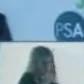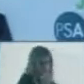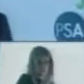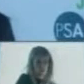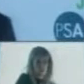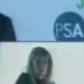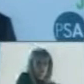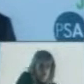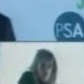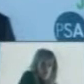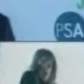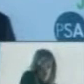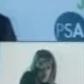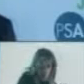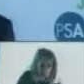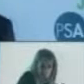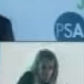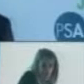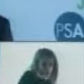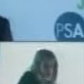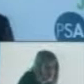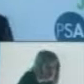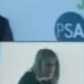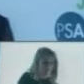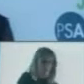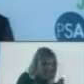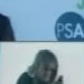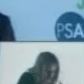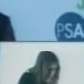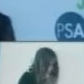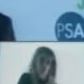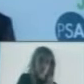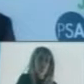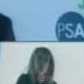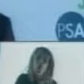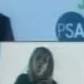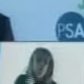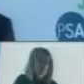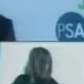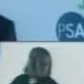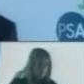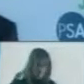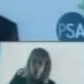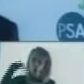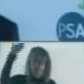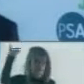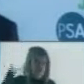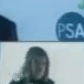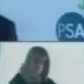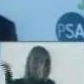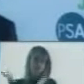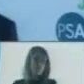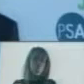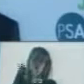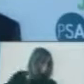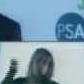una región, una comarca, una autonomía, España. Ya se puede vender a todos los lugares del